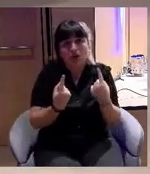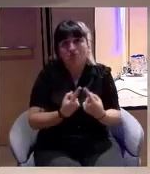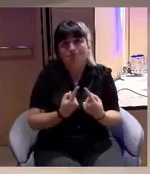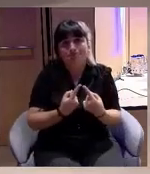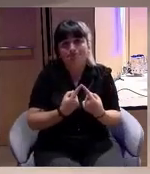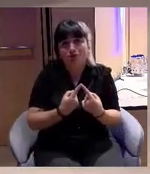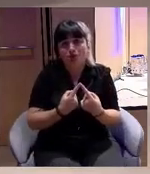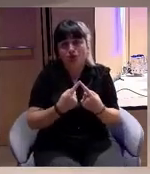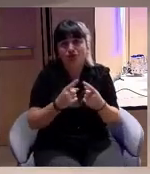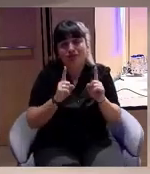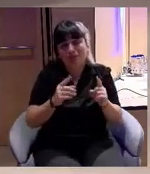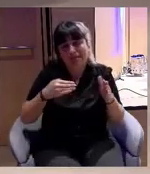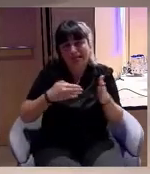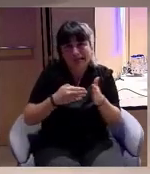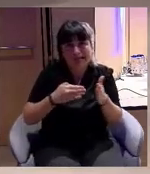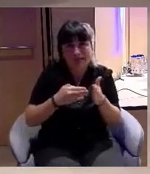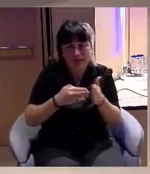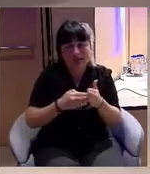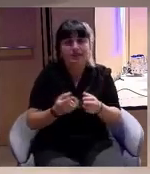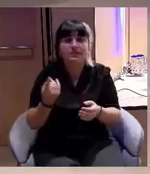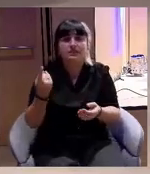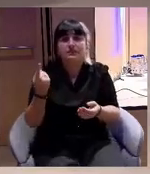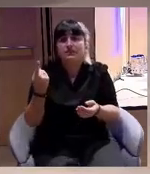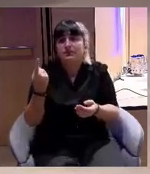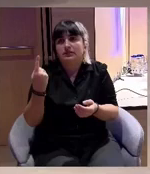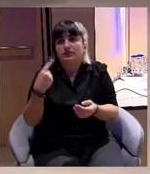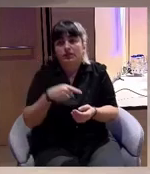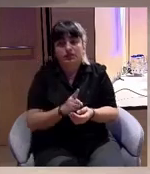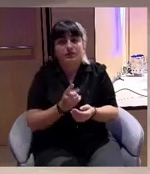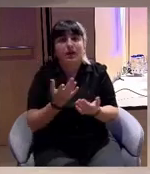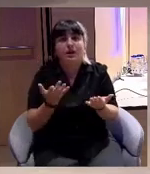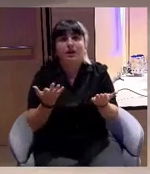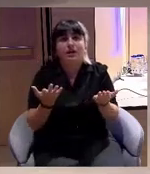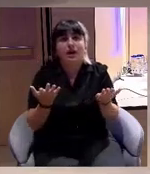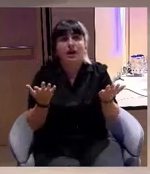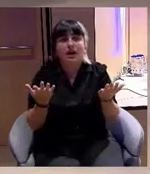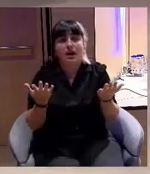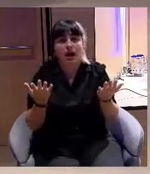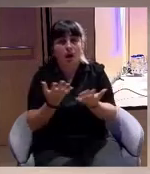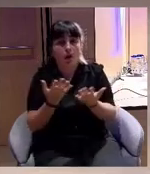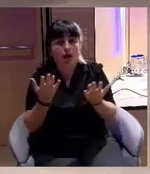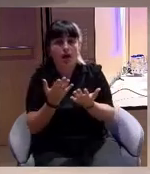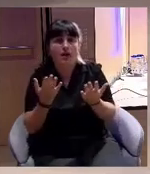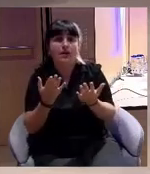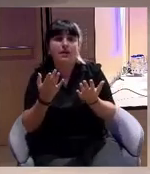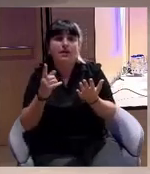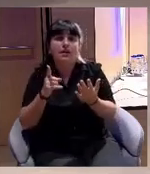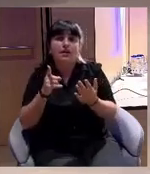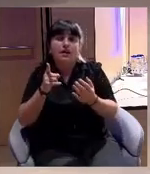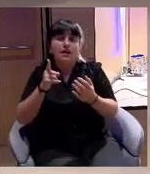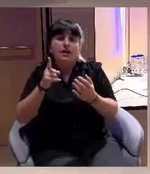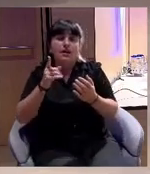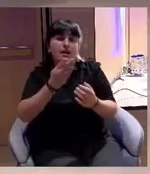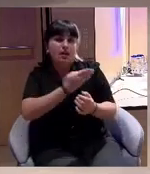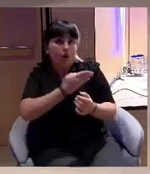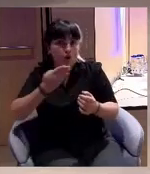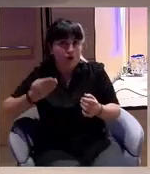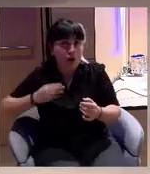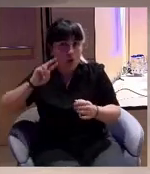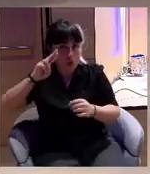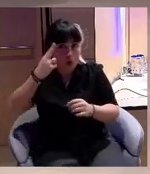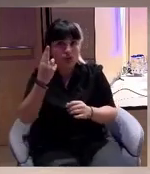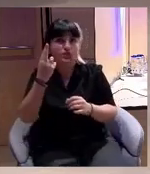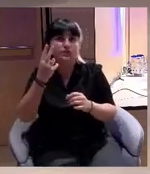ni siquiera Ellos están financiando en este caso la corte electoral en Uruguay Debería ser un esfuerzo mucho más grande que lo que